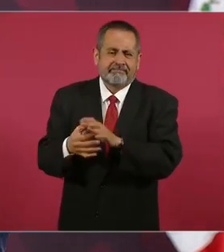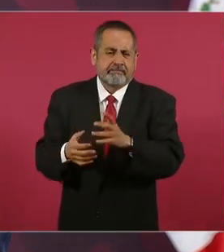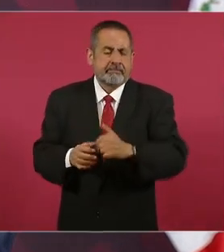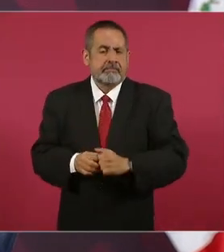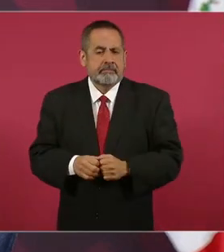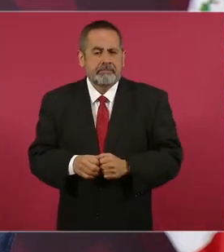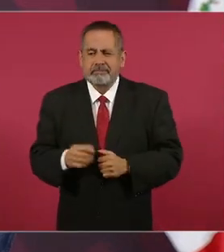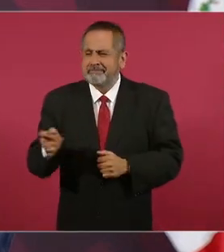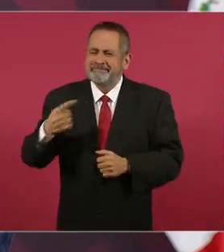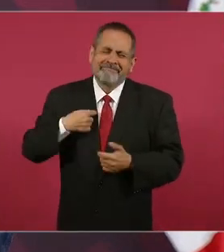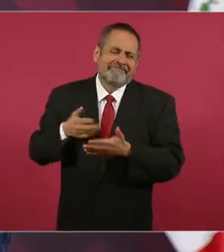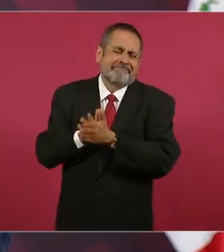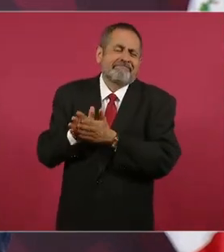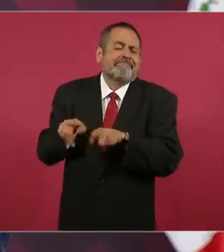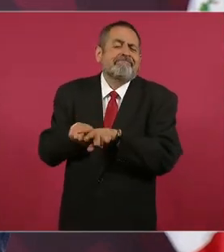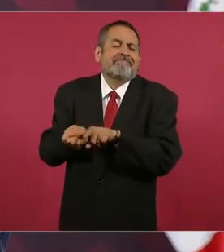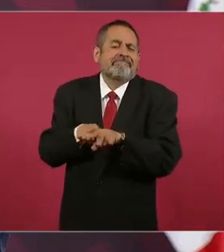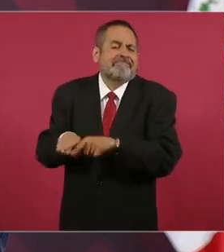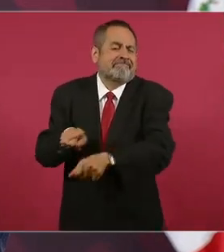son hermanos,